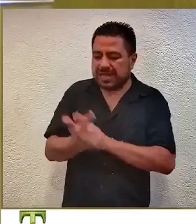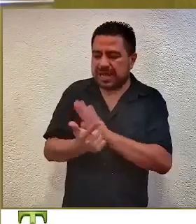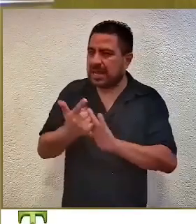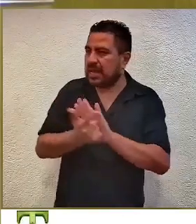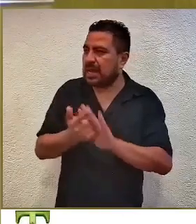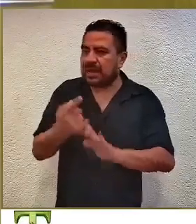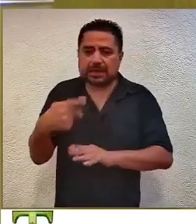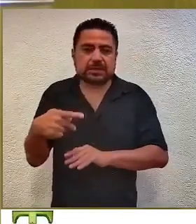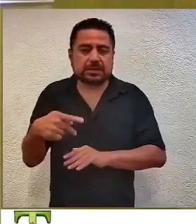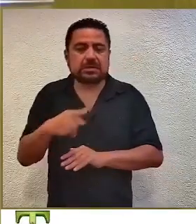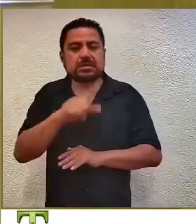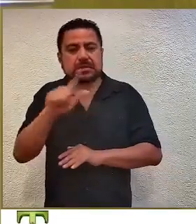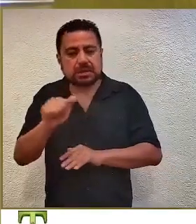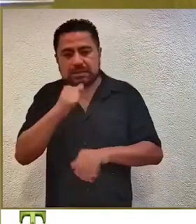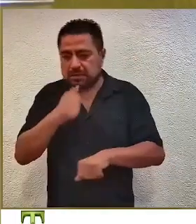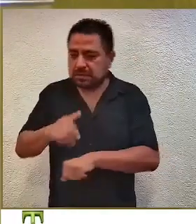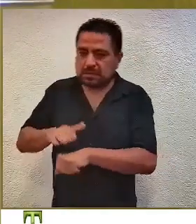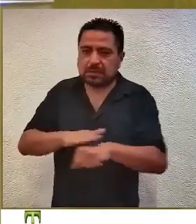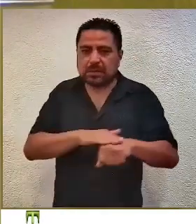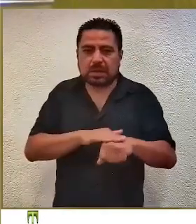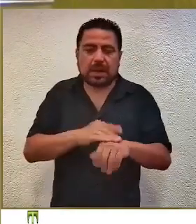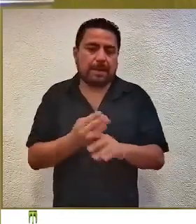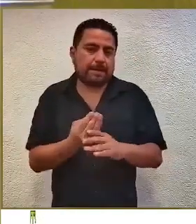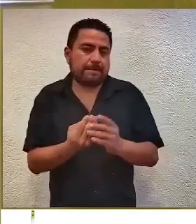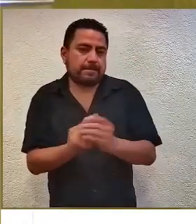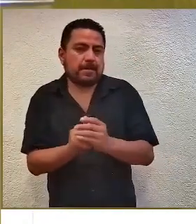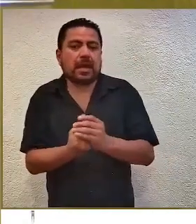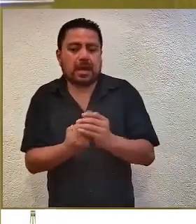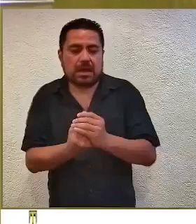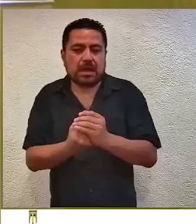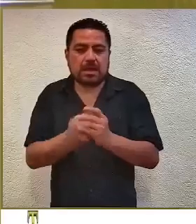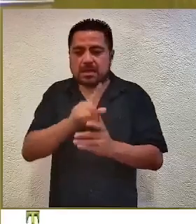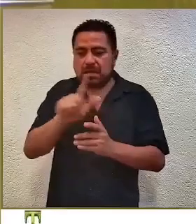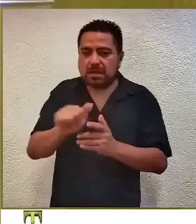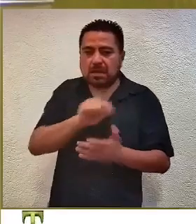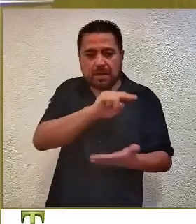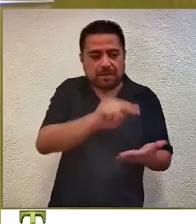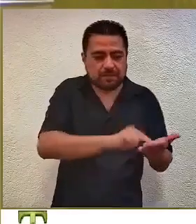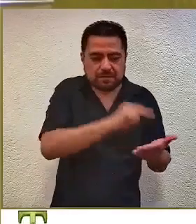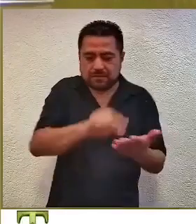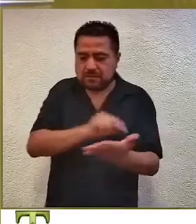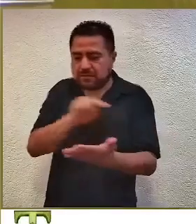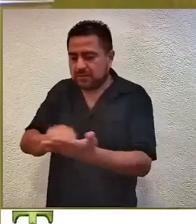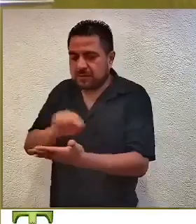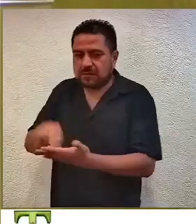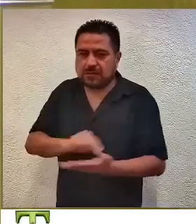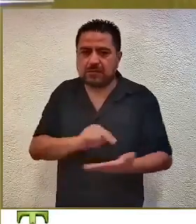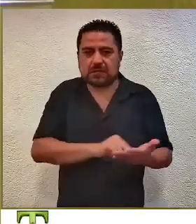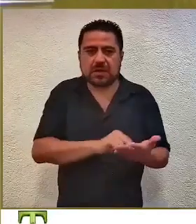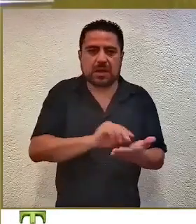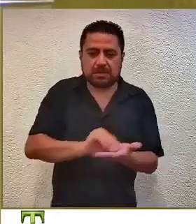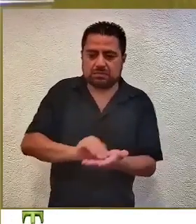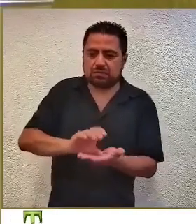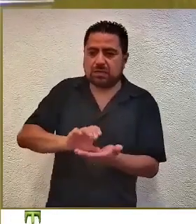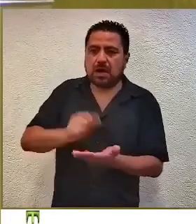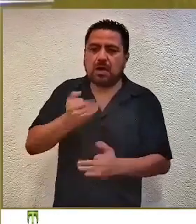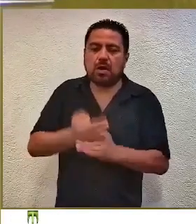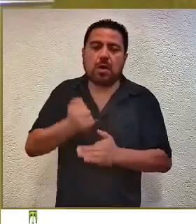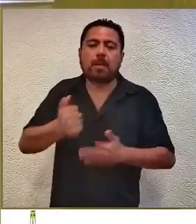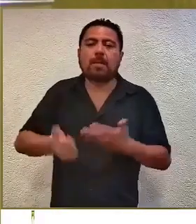Orgánica, se convocará a sesión privada a fin de recabar las firmas correspondientes al engrose que se